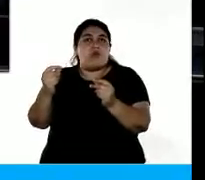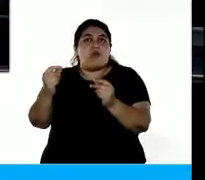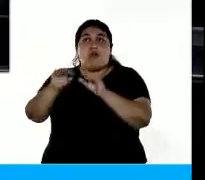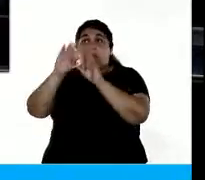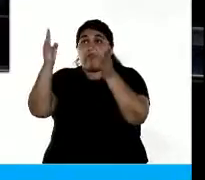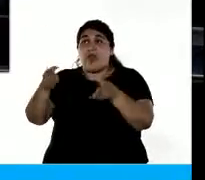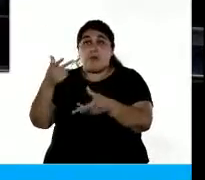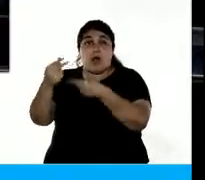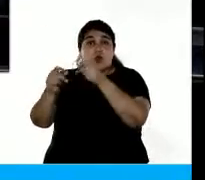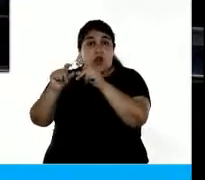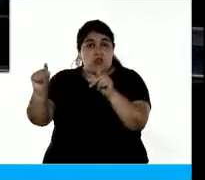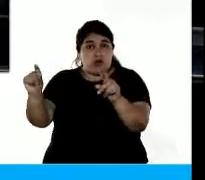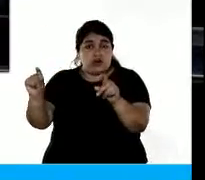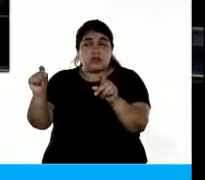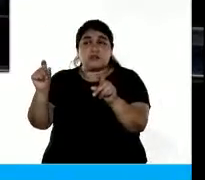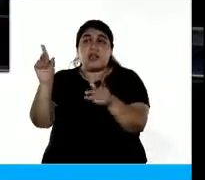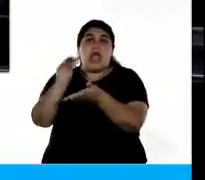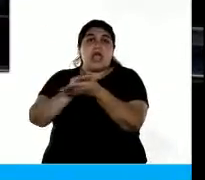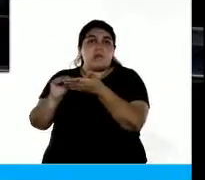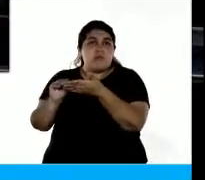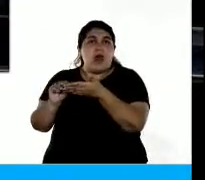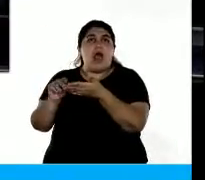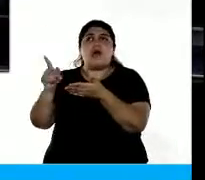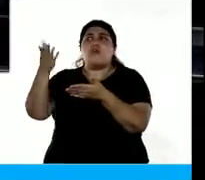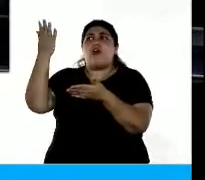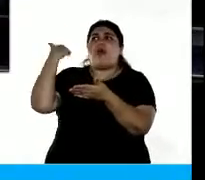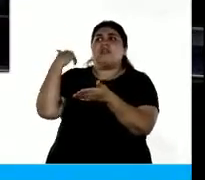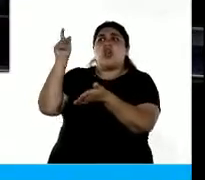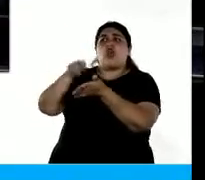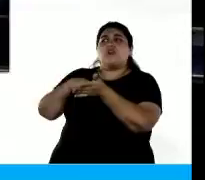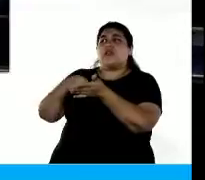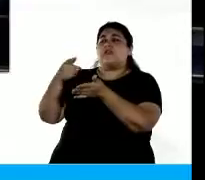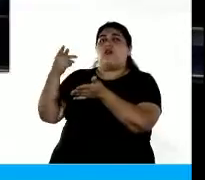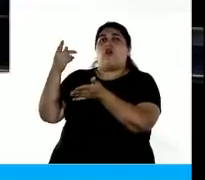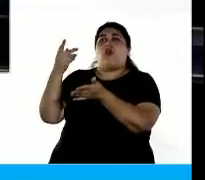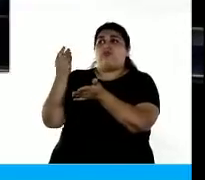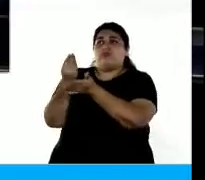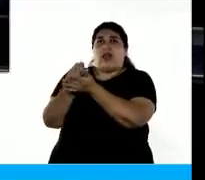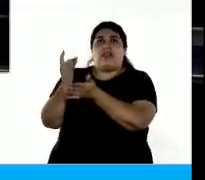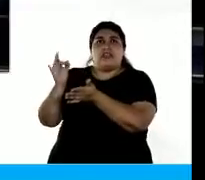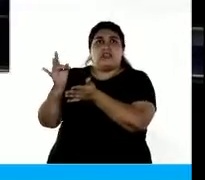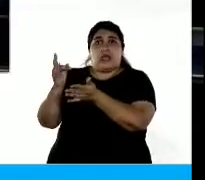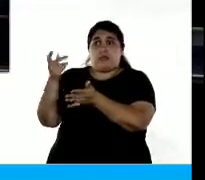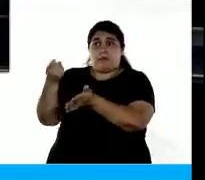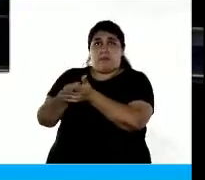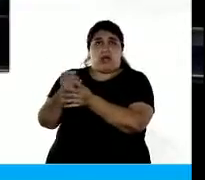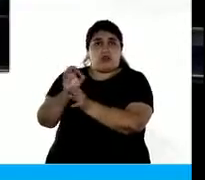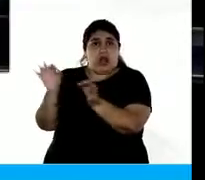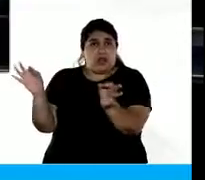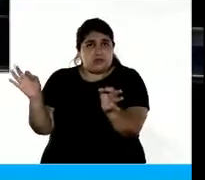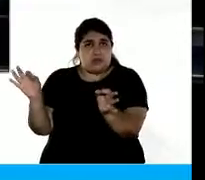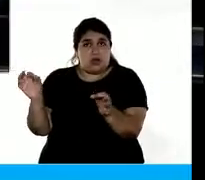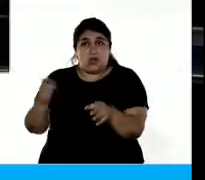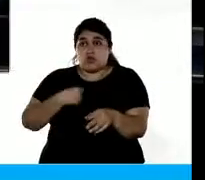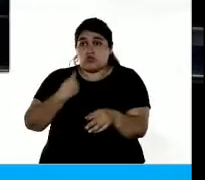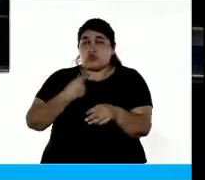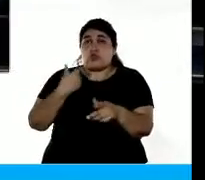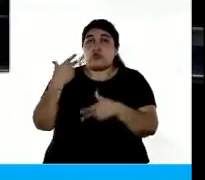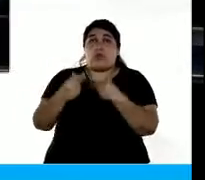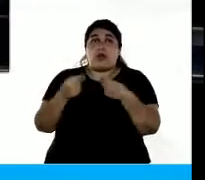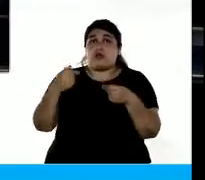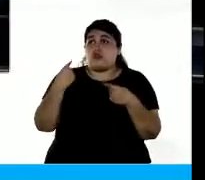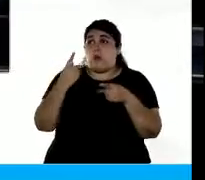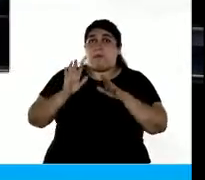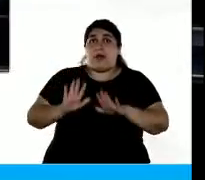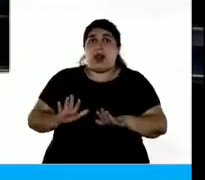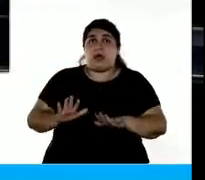de los empleados que reclaman que están contratados de diciembre y no les pagan paramos la vacunación no sé si no sabemos